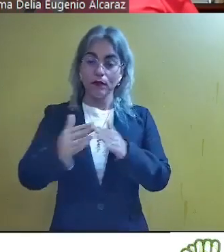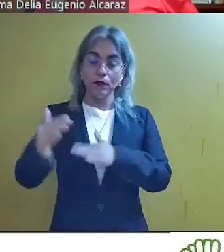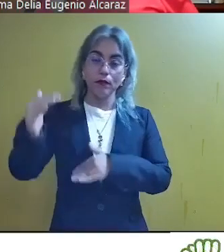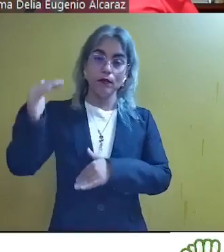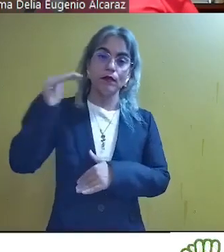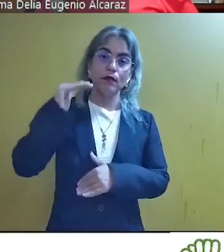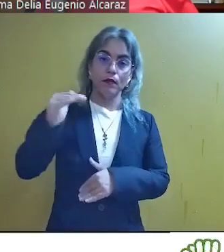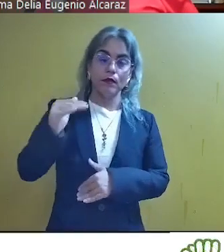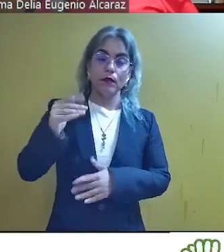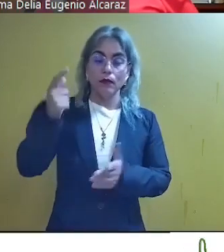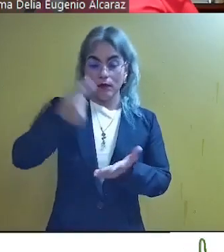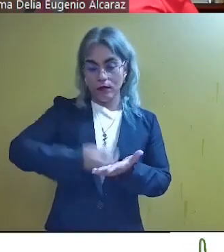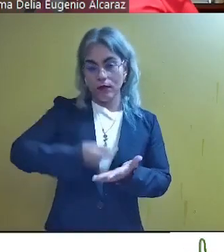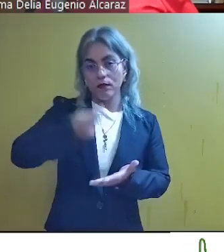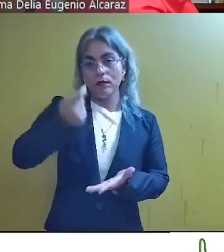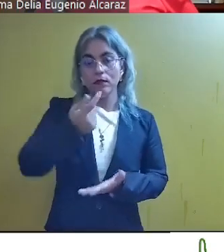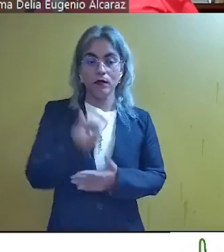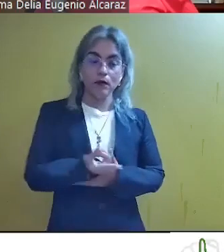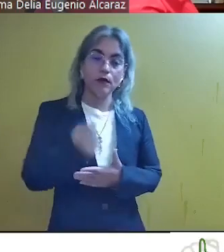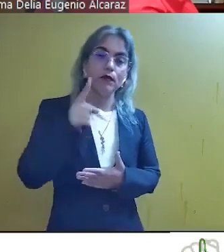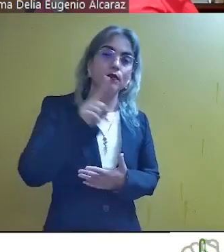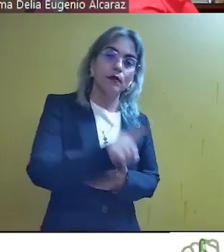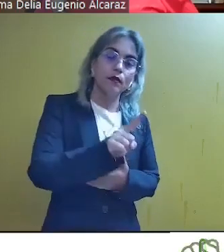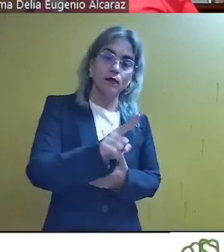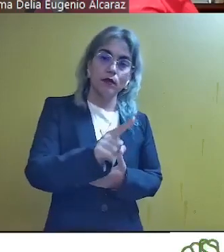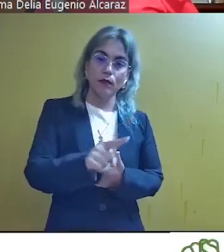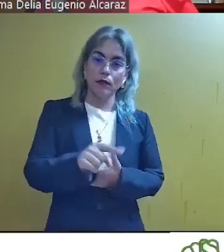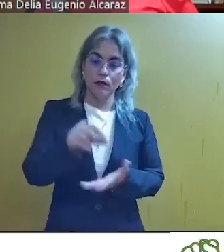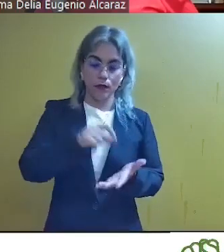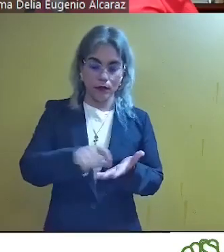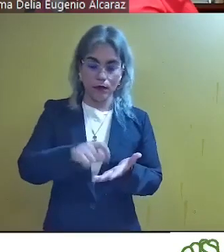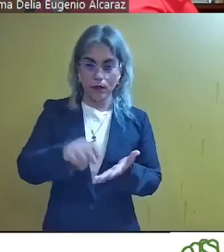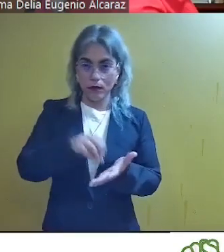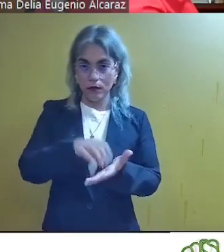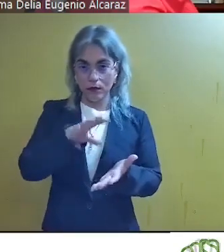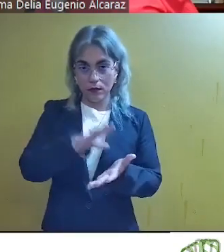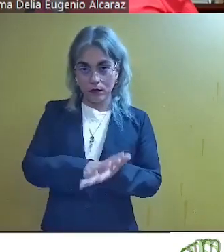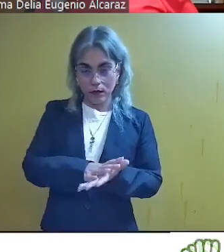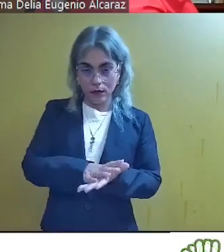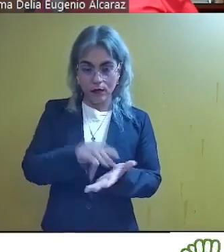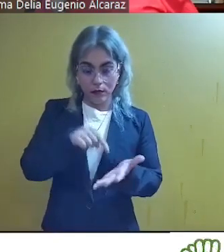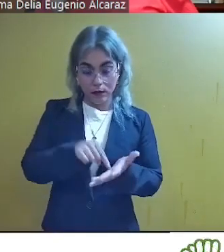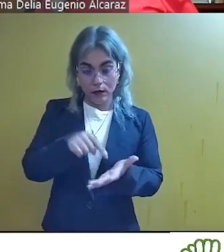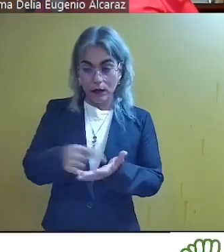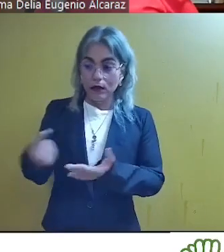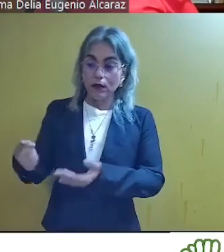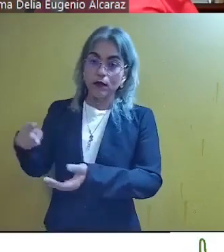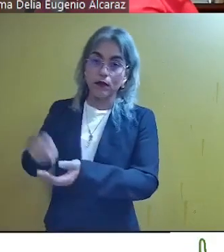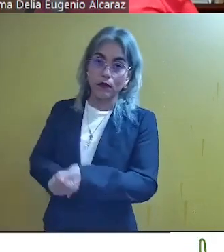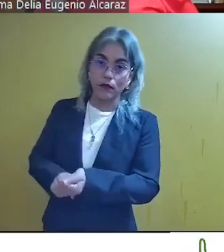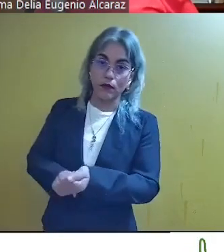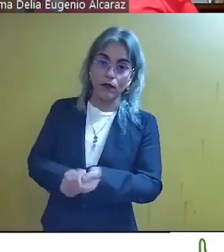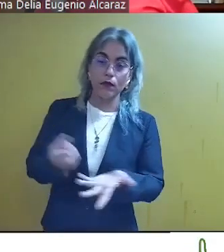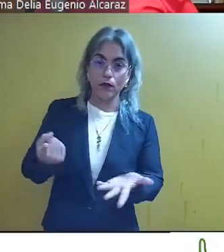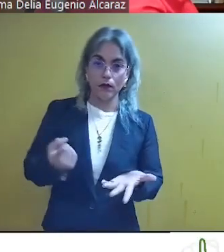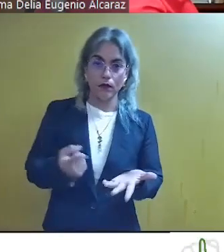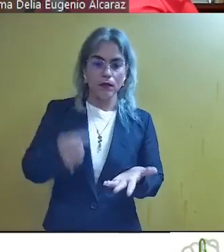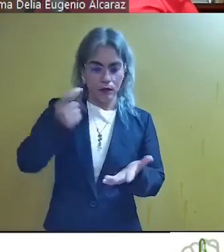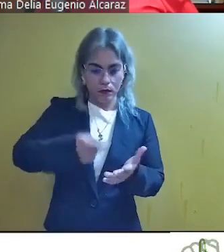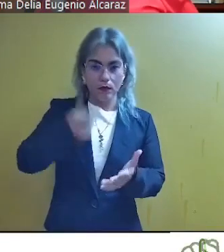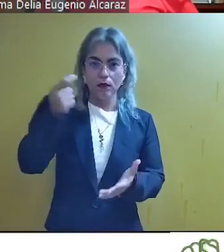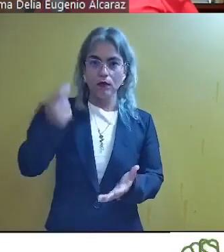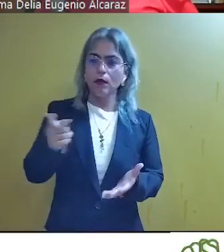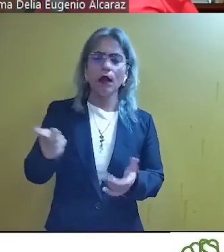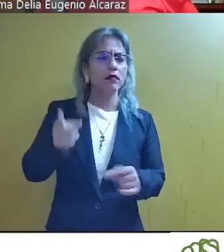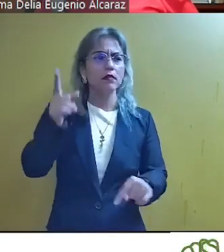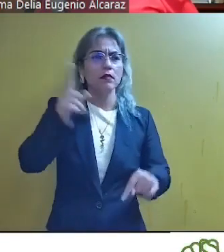de sentencia, por lo que un lineamiento de carácter administrativo fiscal no puede impedir el cumplimiento de una sentencia, y dado que el lineamiento